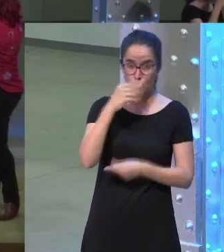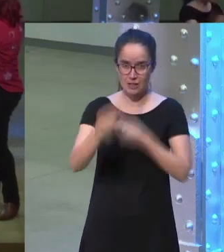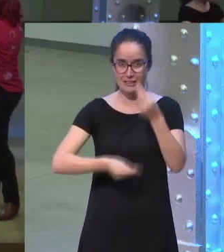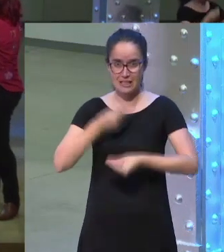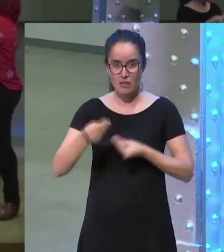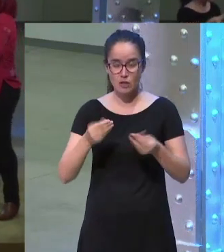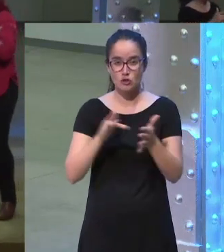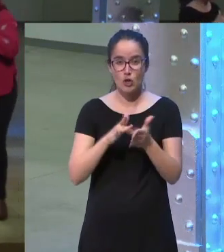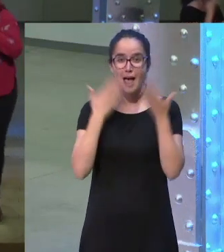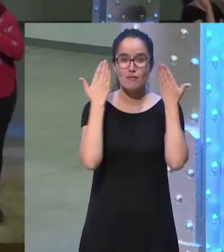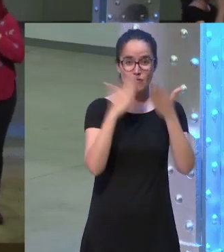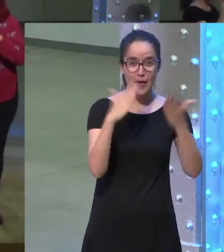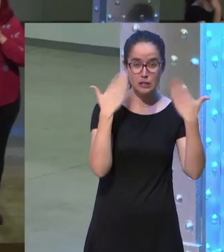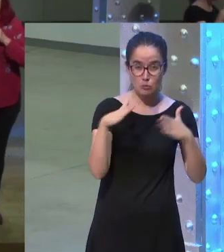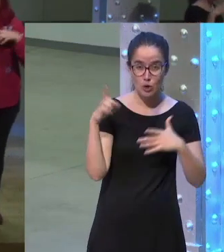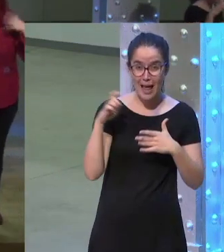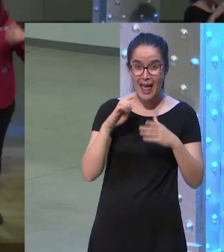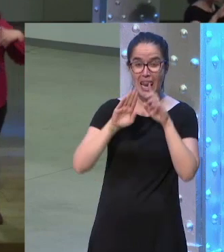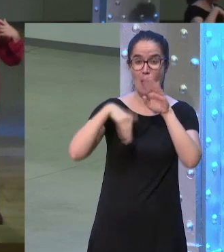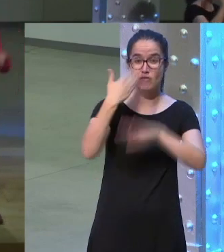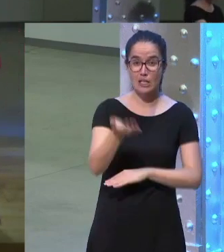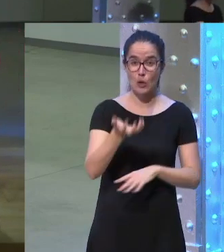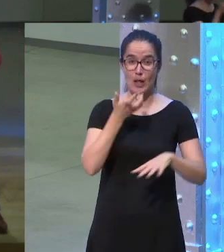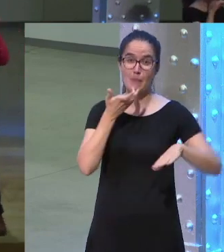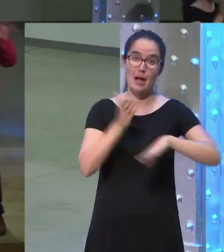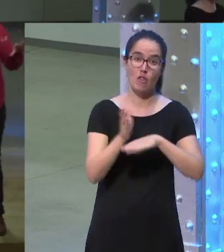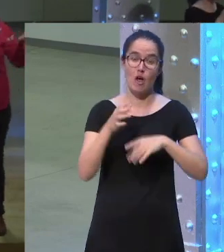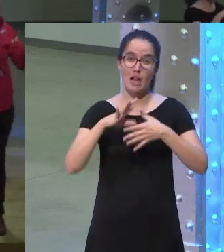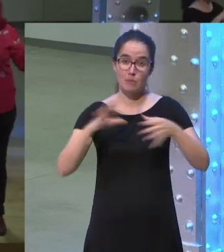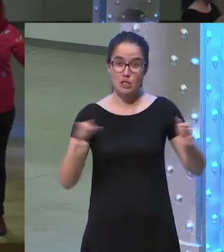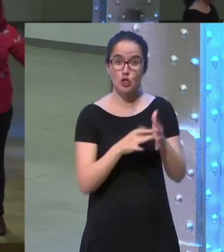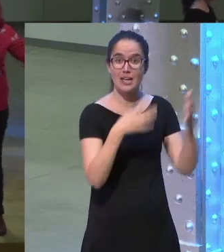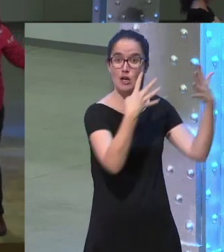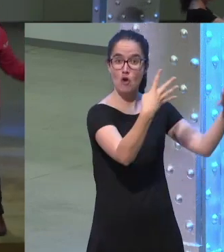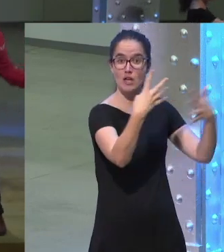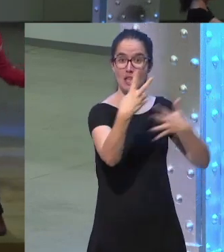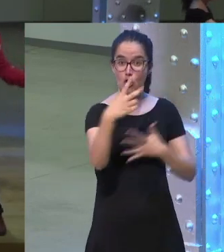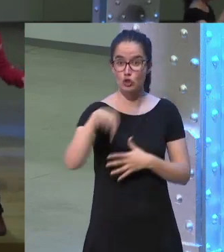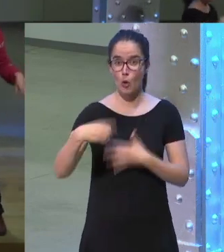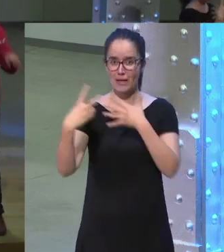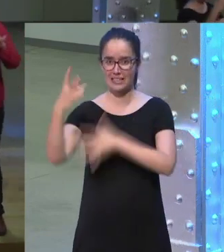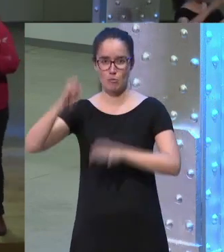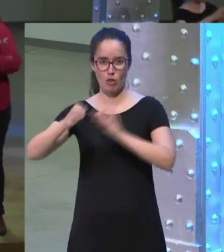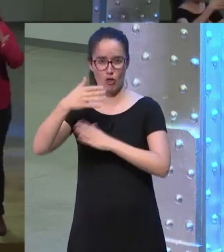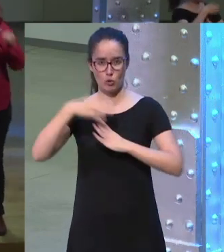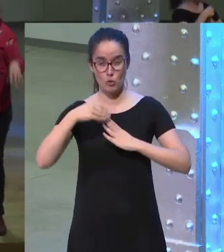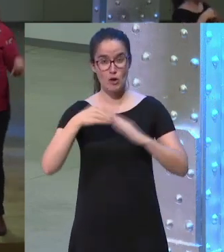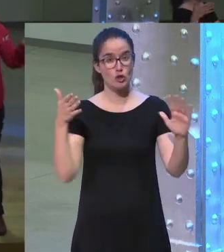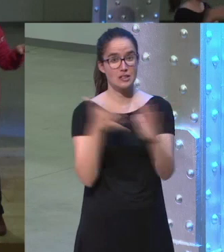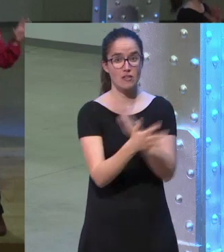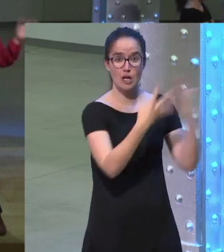hacen, pues resulta que en Facebook ese efecto de la paradoja de la amistad se da en el 92,7% de los usuarios. Eso significa que